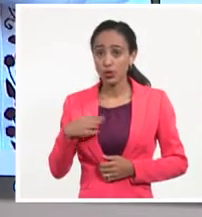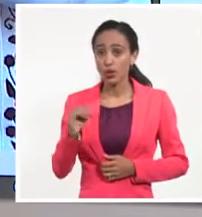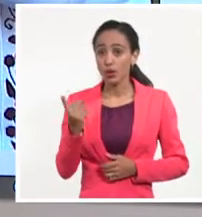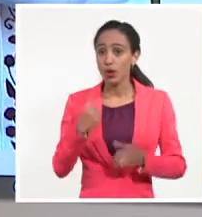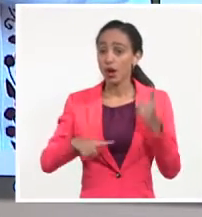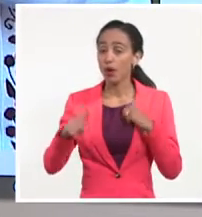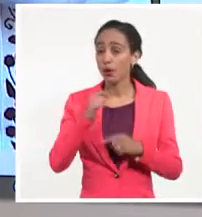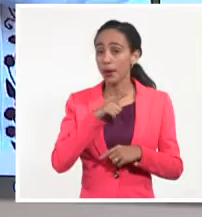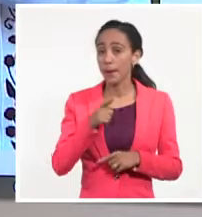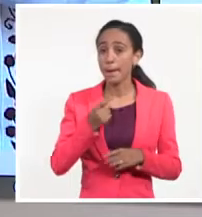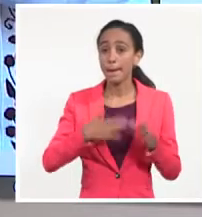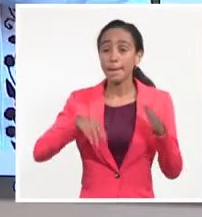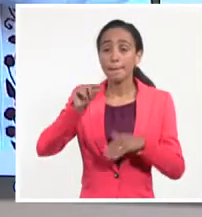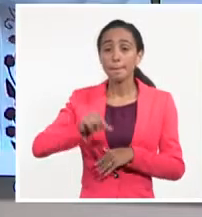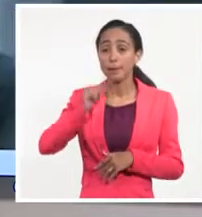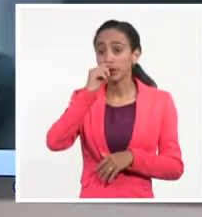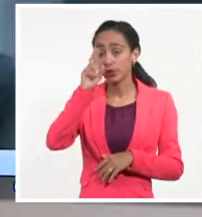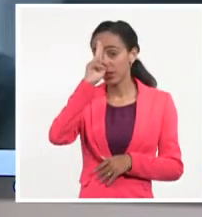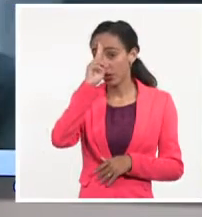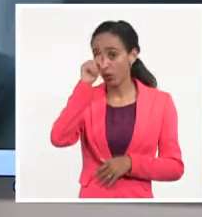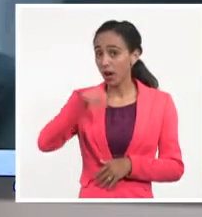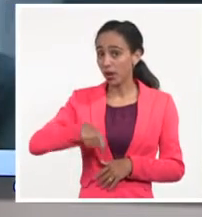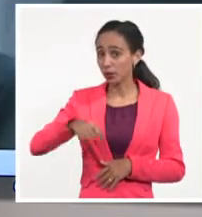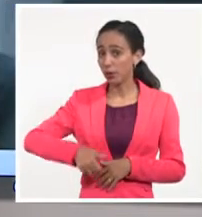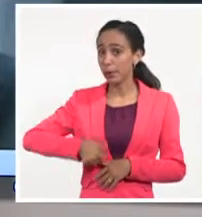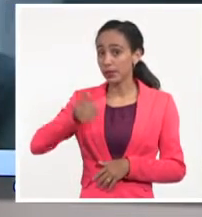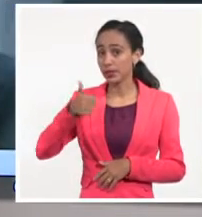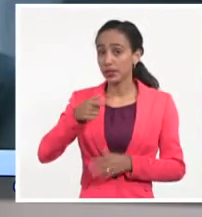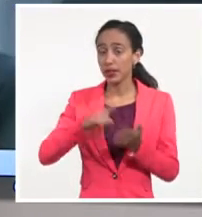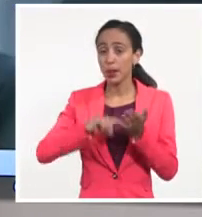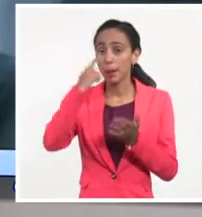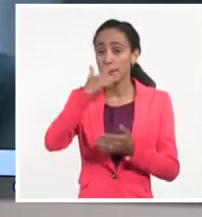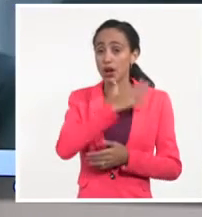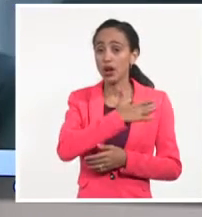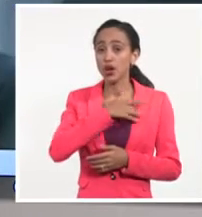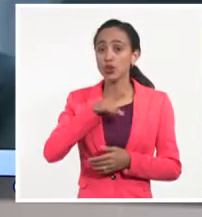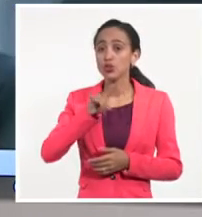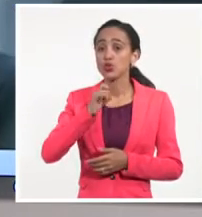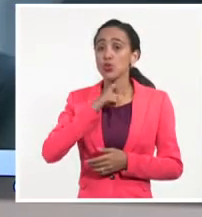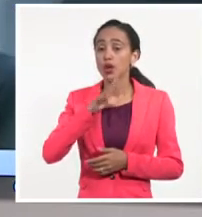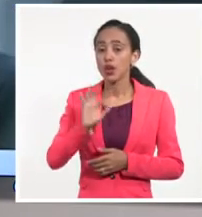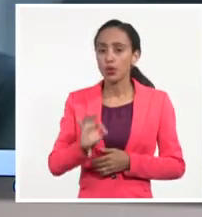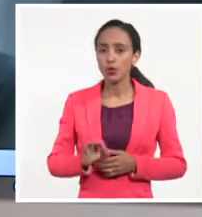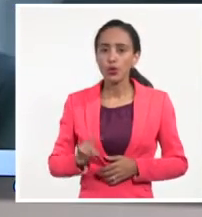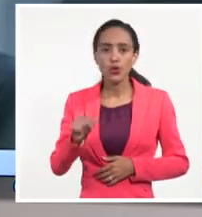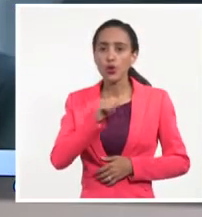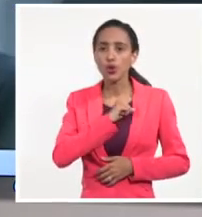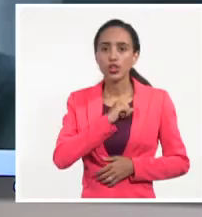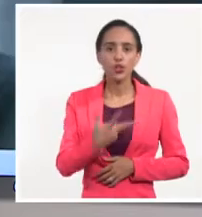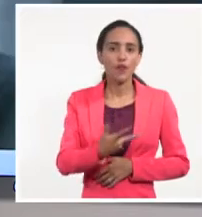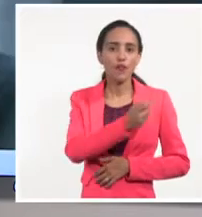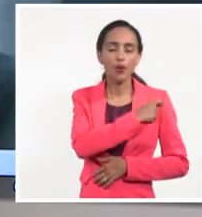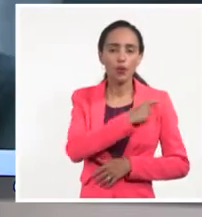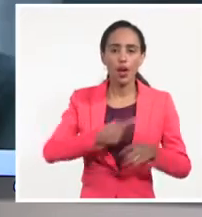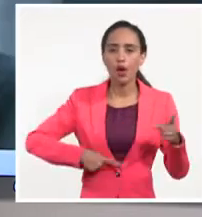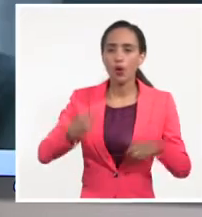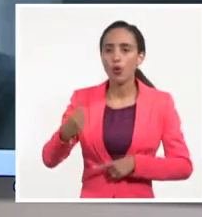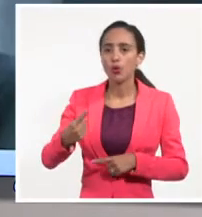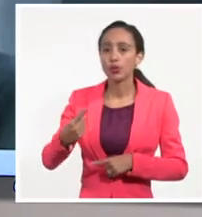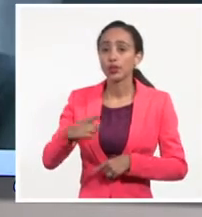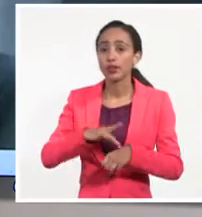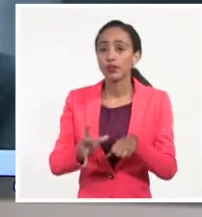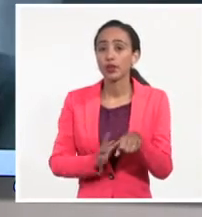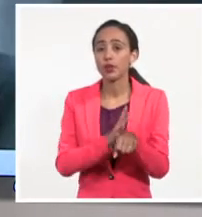El exministro de Salud del actual presidente, Eduardo Pazuello, fue un negacionista de las vacunas contra la COVID-19. Este